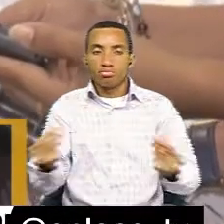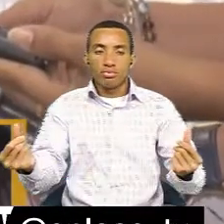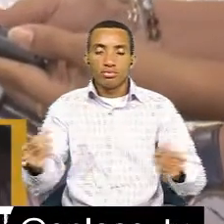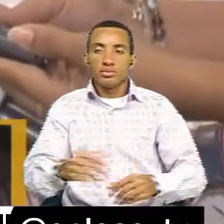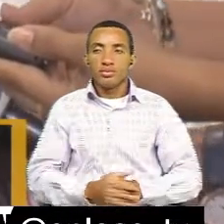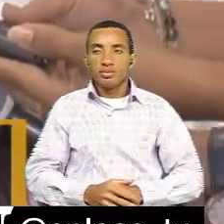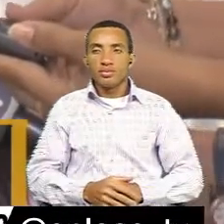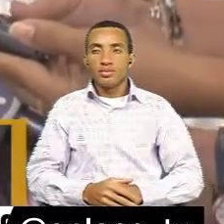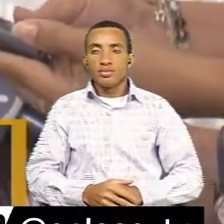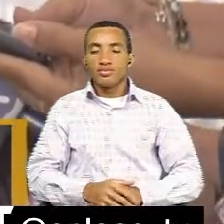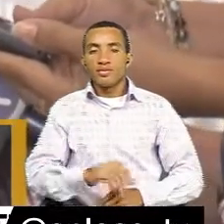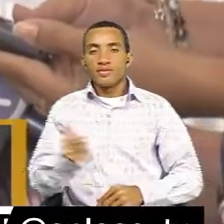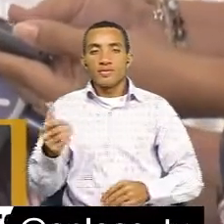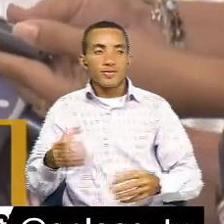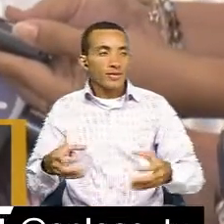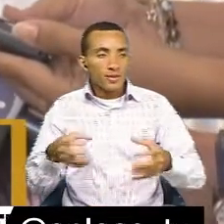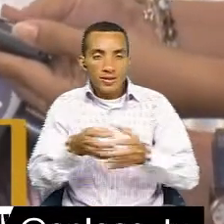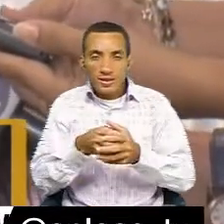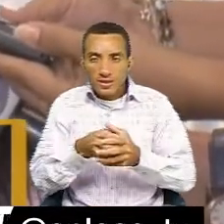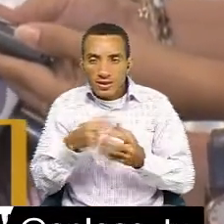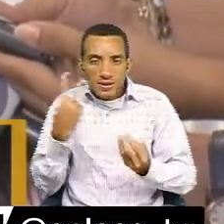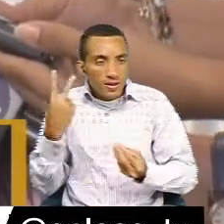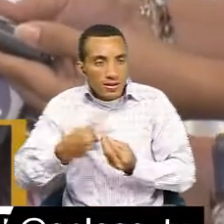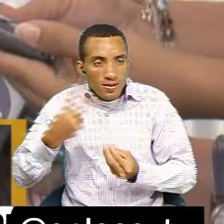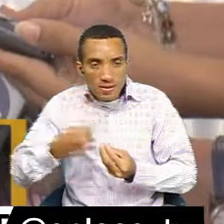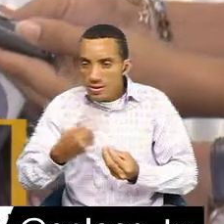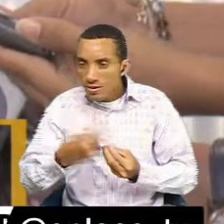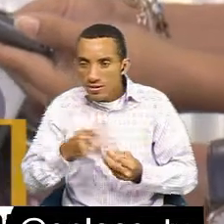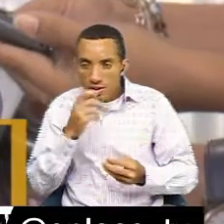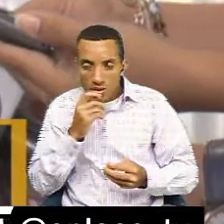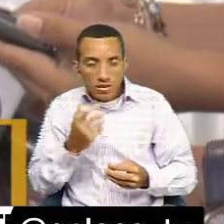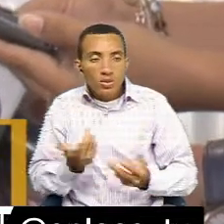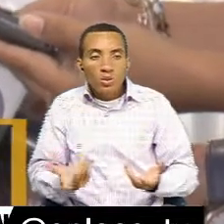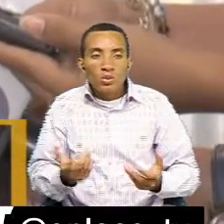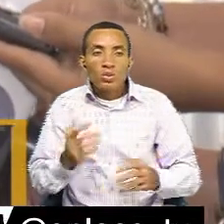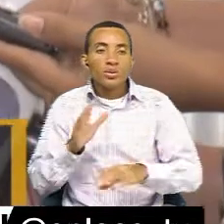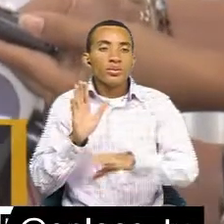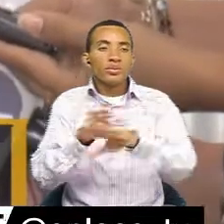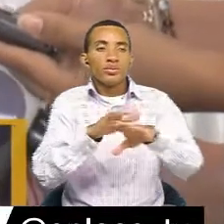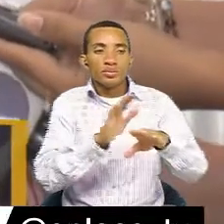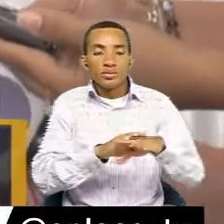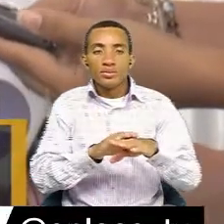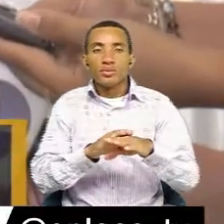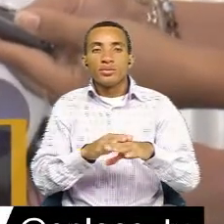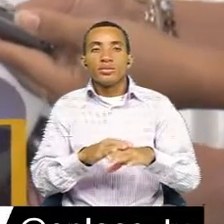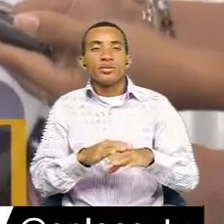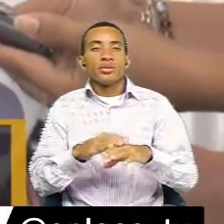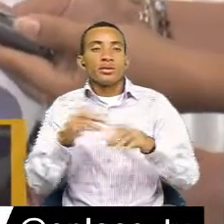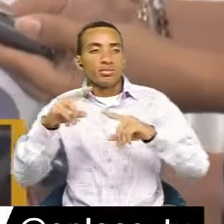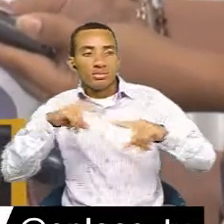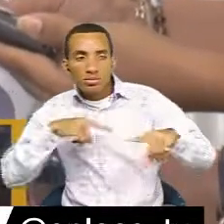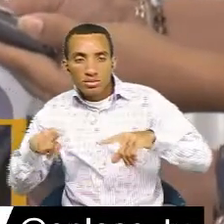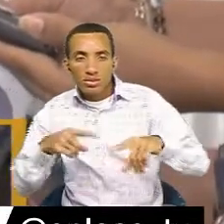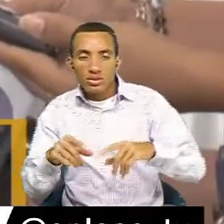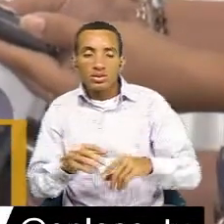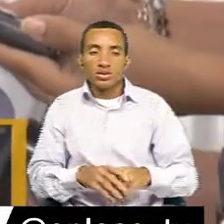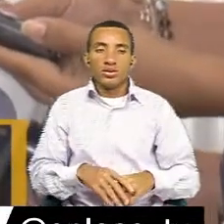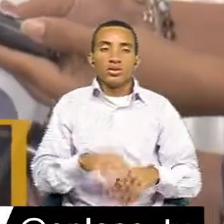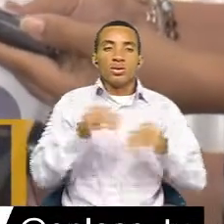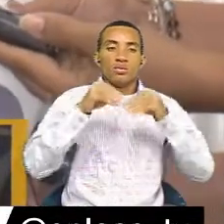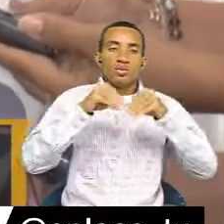a el delito de corrupción, esto es, contra la administración pública, que arrojó 8